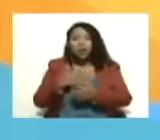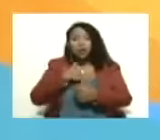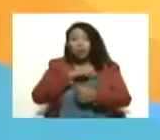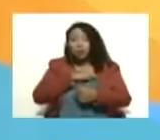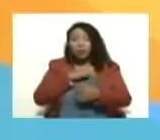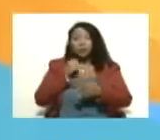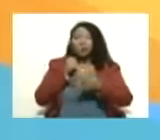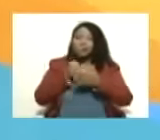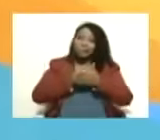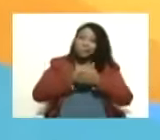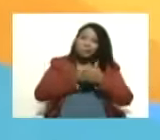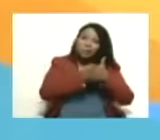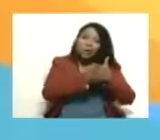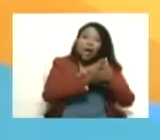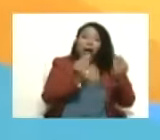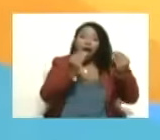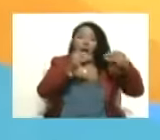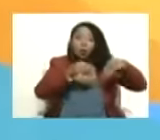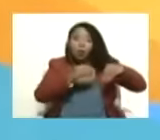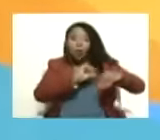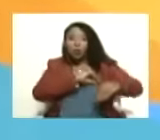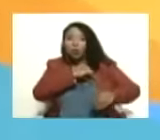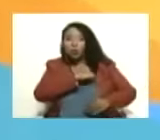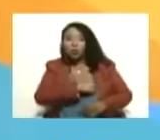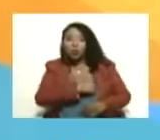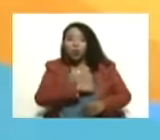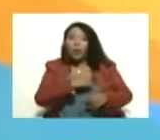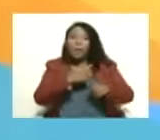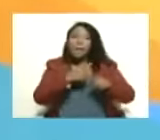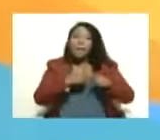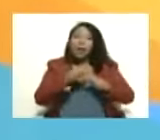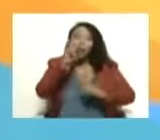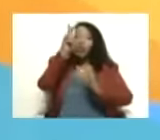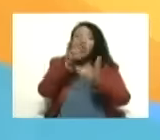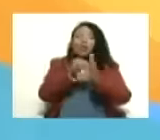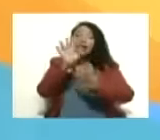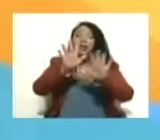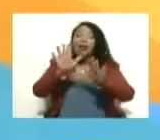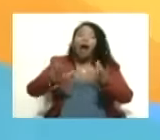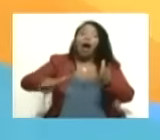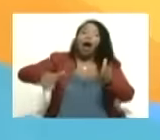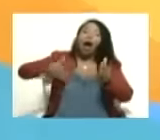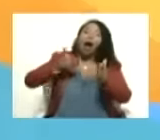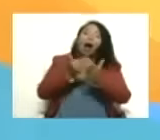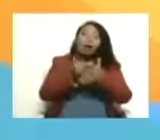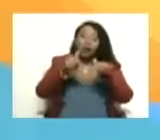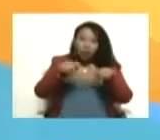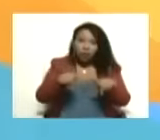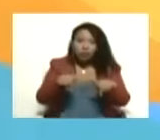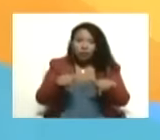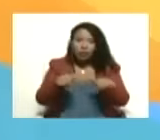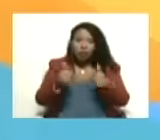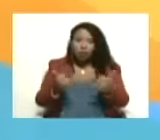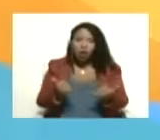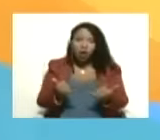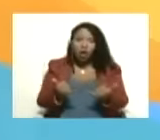insistido en el acuerdo de Ginebra pero ya del 2015 para acá resulta